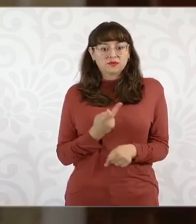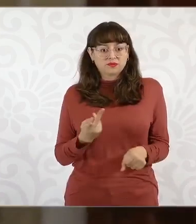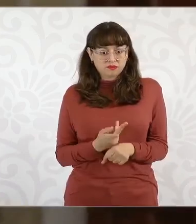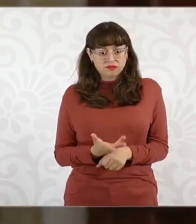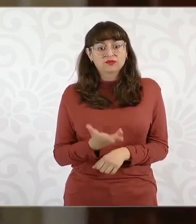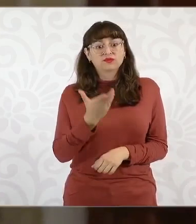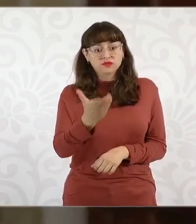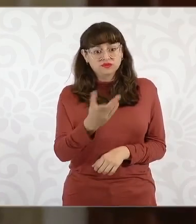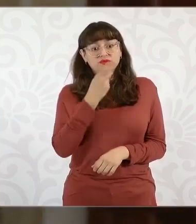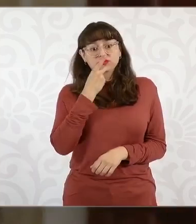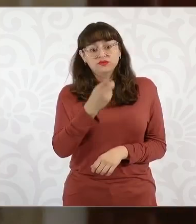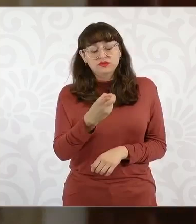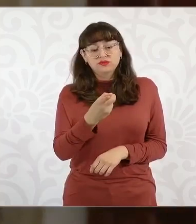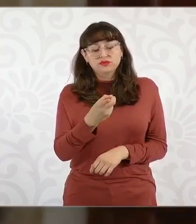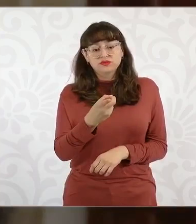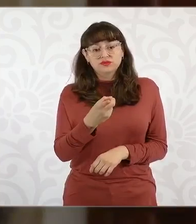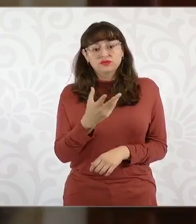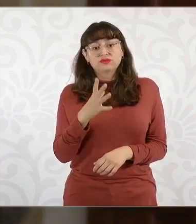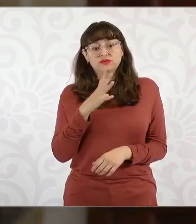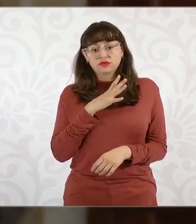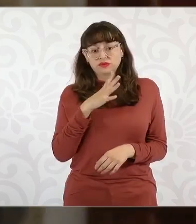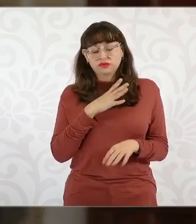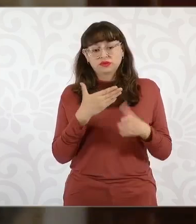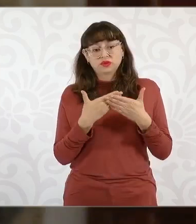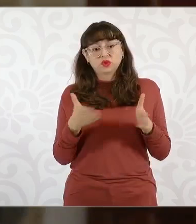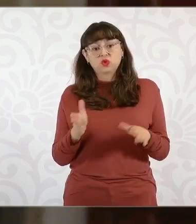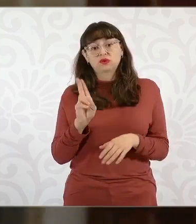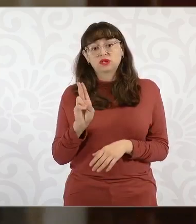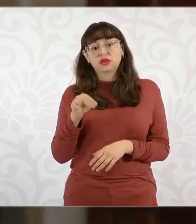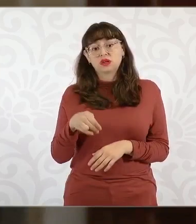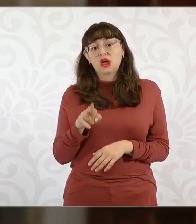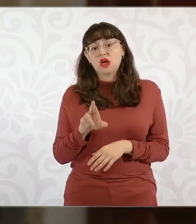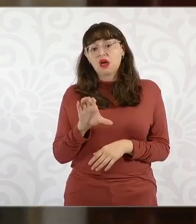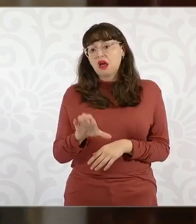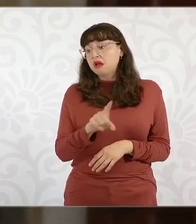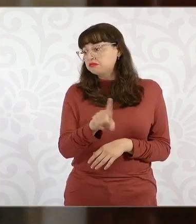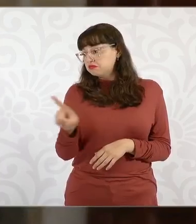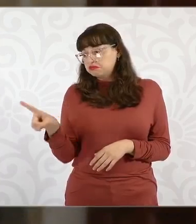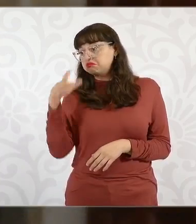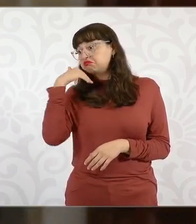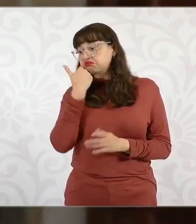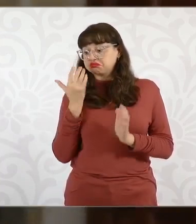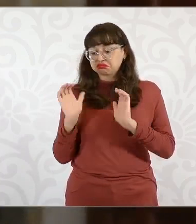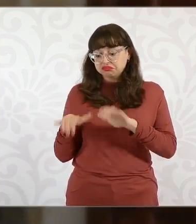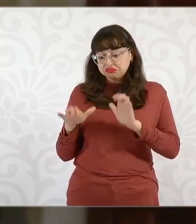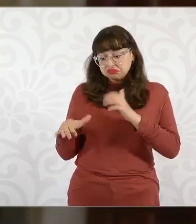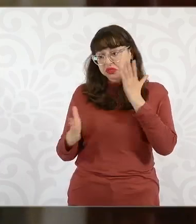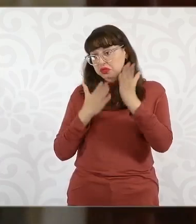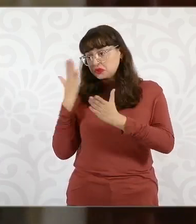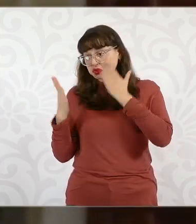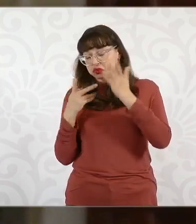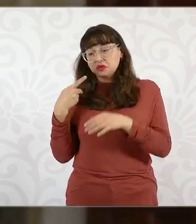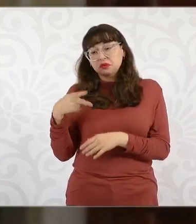va a abrir la Universidad Nacional Rosario Castellanos para todos aquellos que no encuentren lugar,